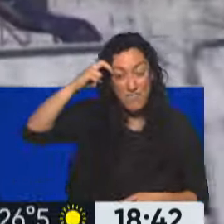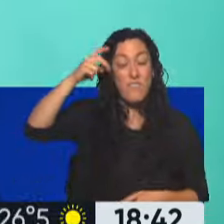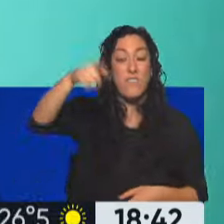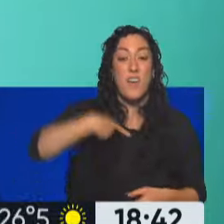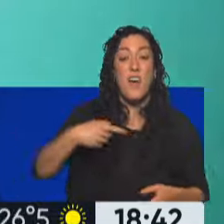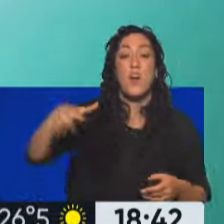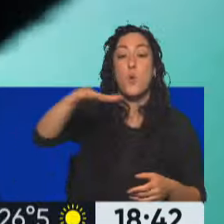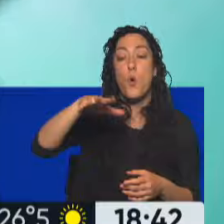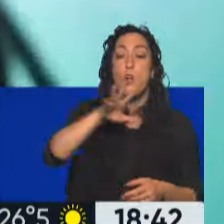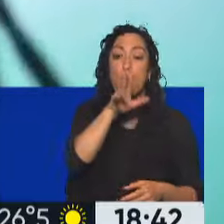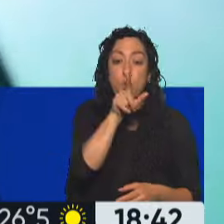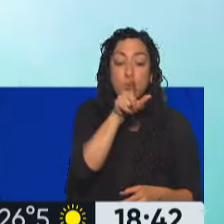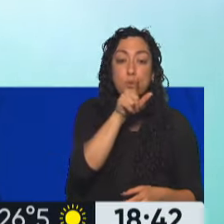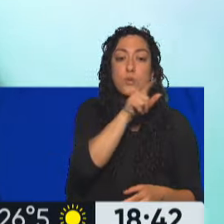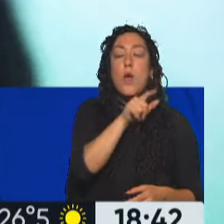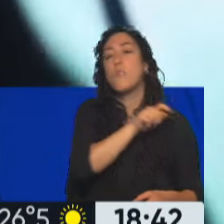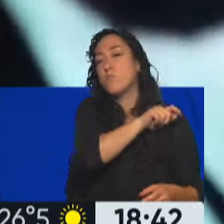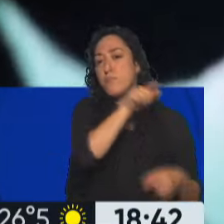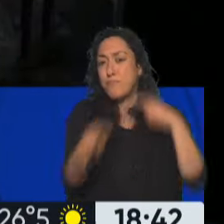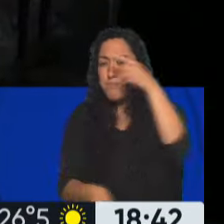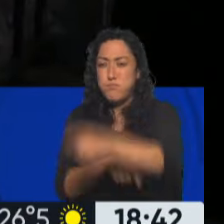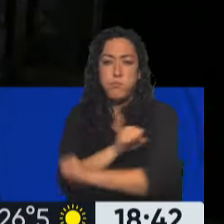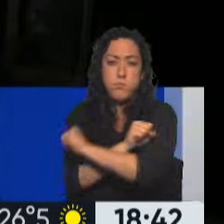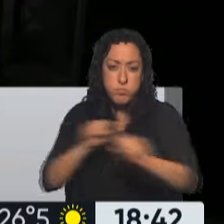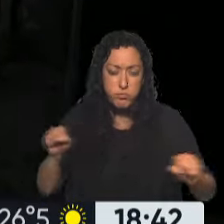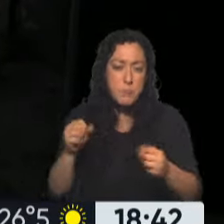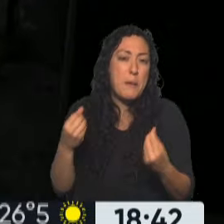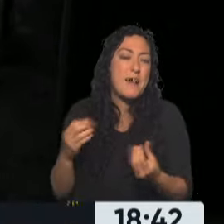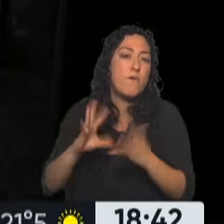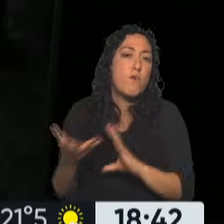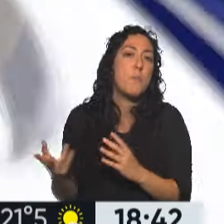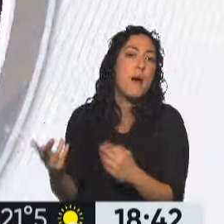rusa de Borisoglebsk para defenderse de bombas aéreas